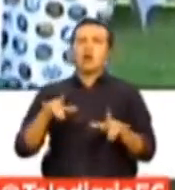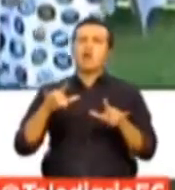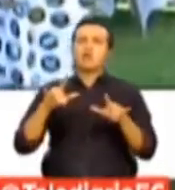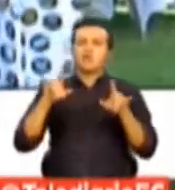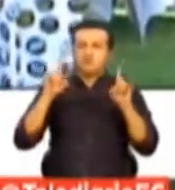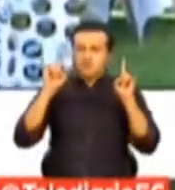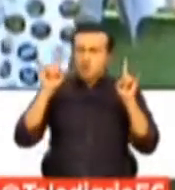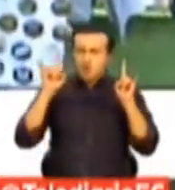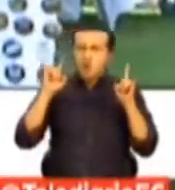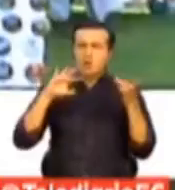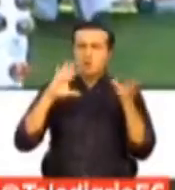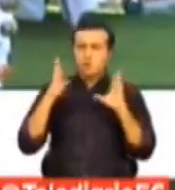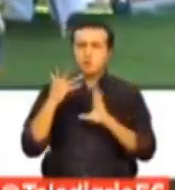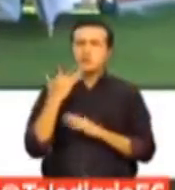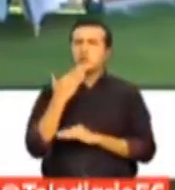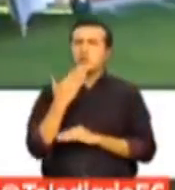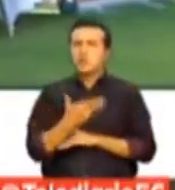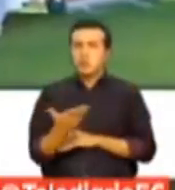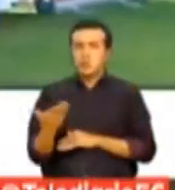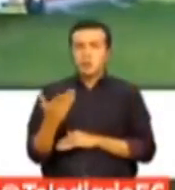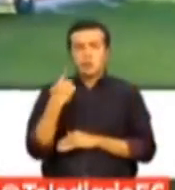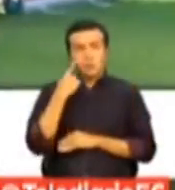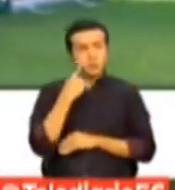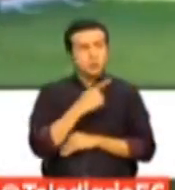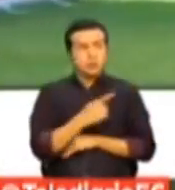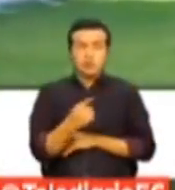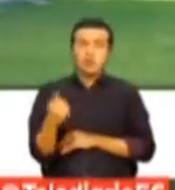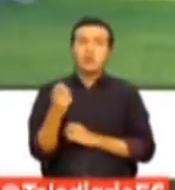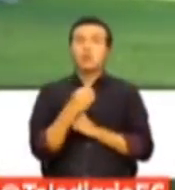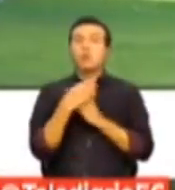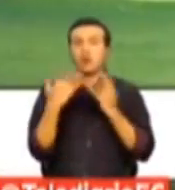Revolución tenga esta característica. Aquí van a encontrar